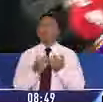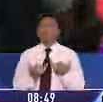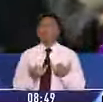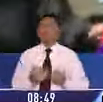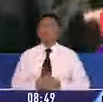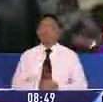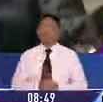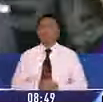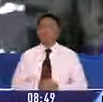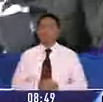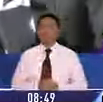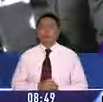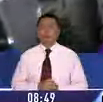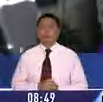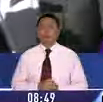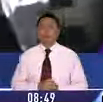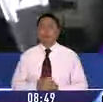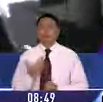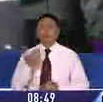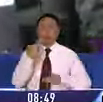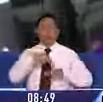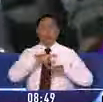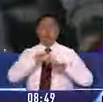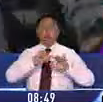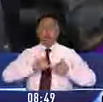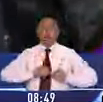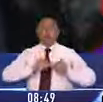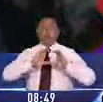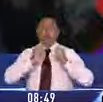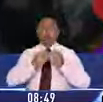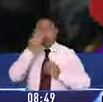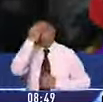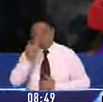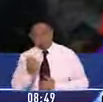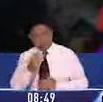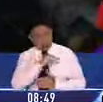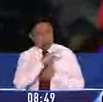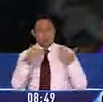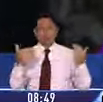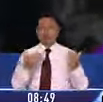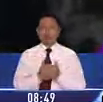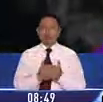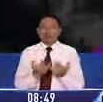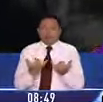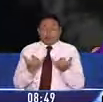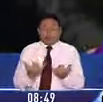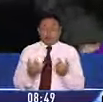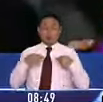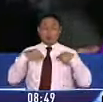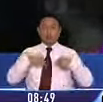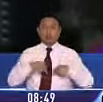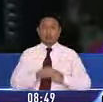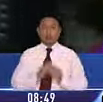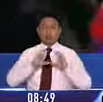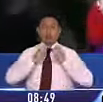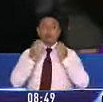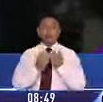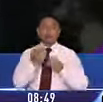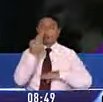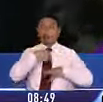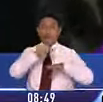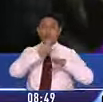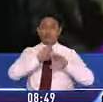día. Absolutamente normal. Les reitero, buenos días con todos. El día de hoy estamos en clases